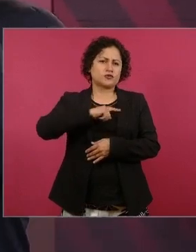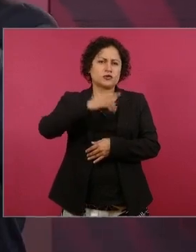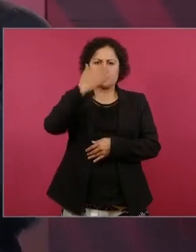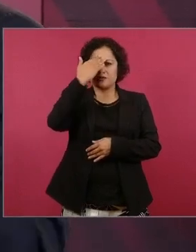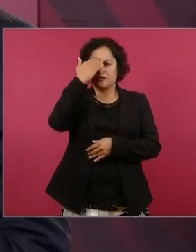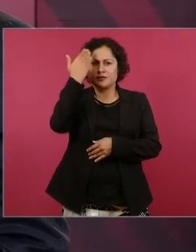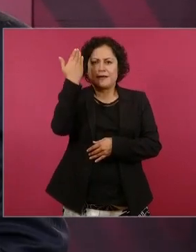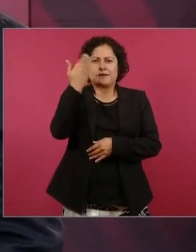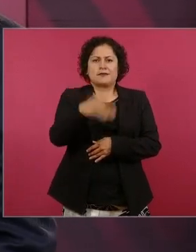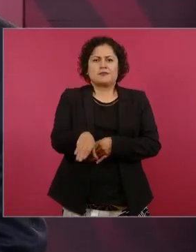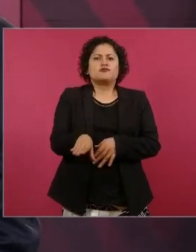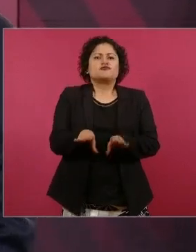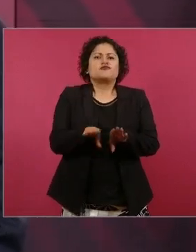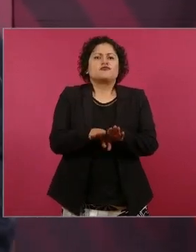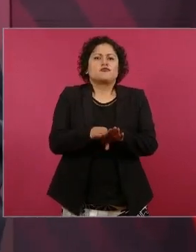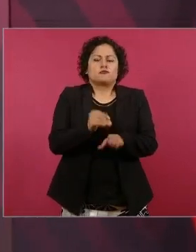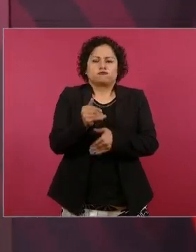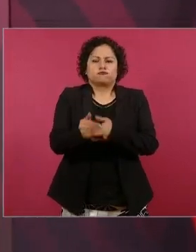a seguir.